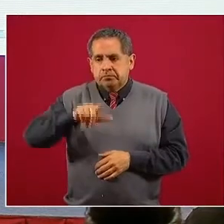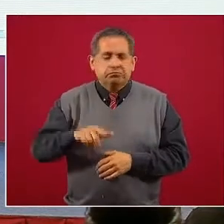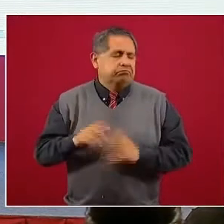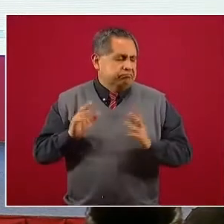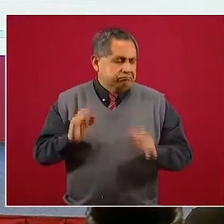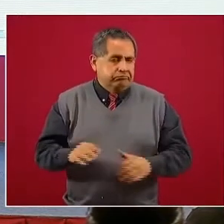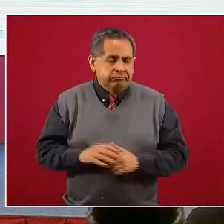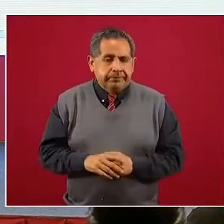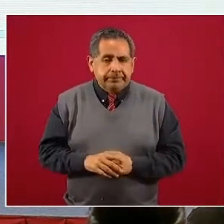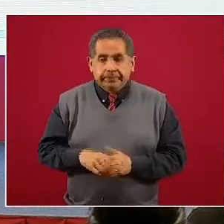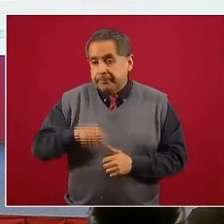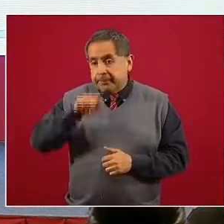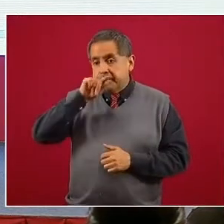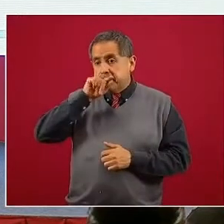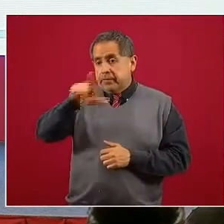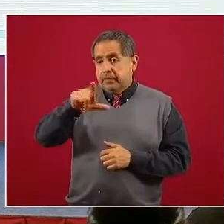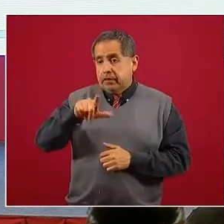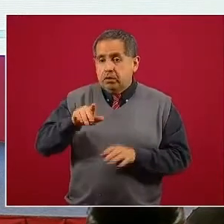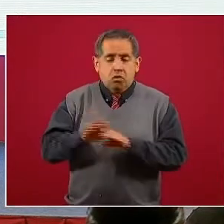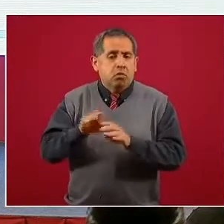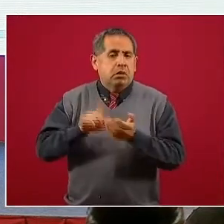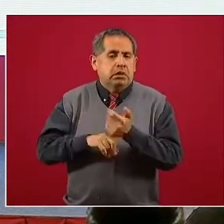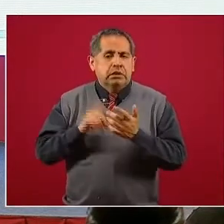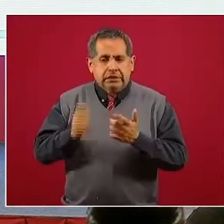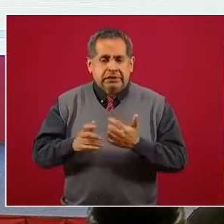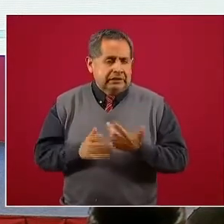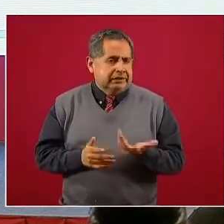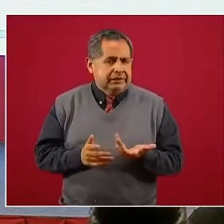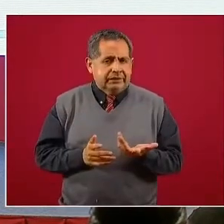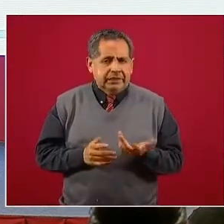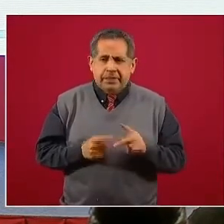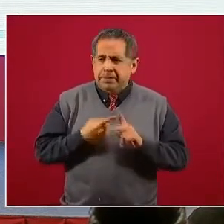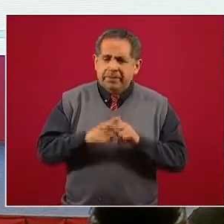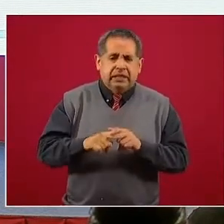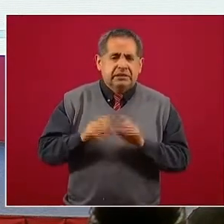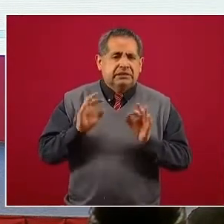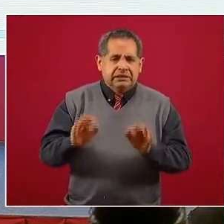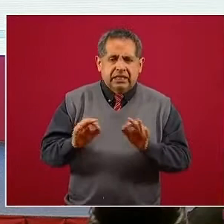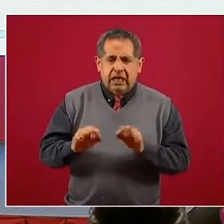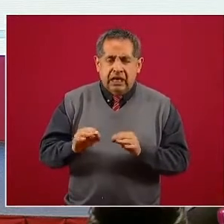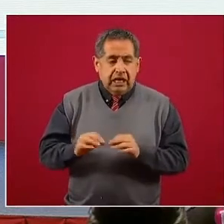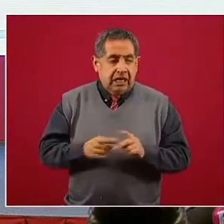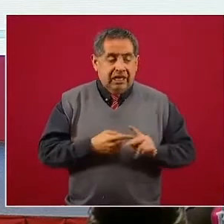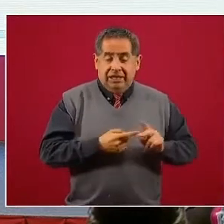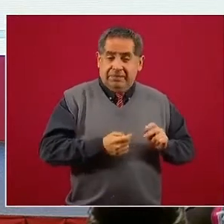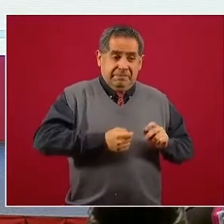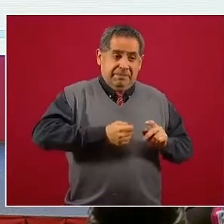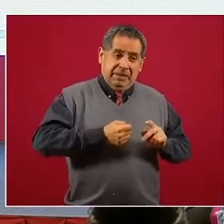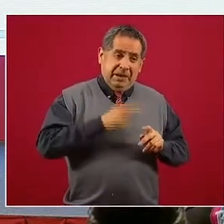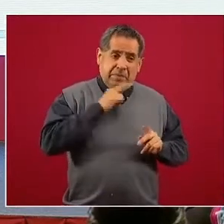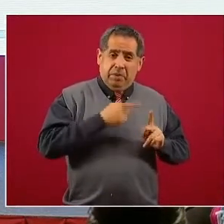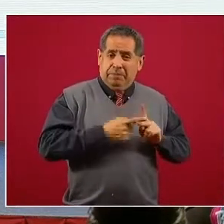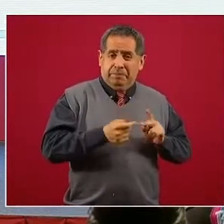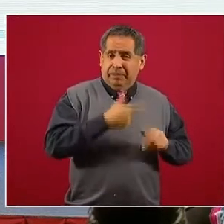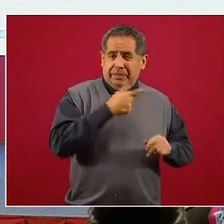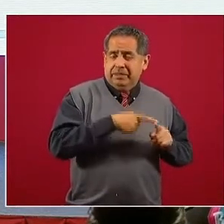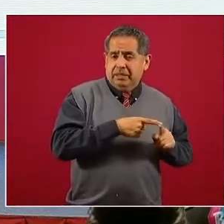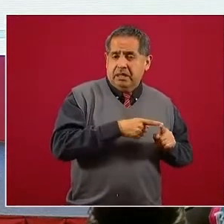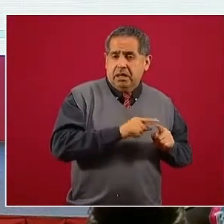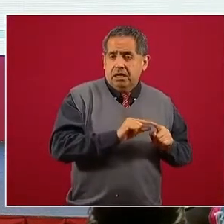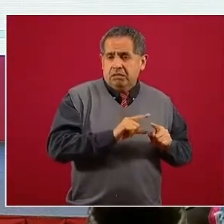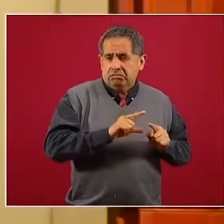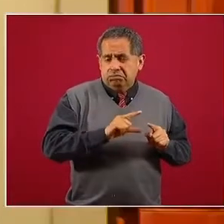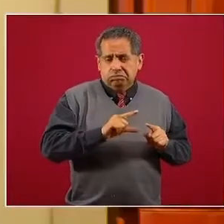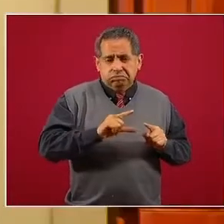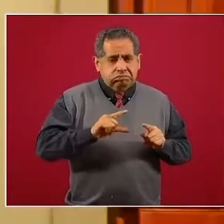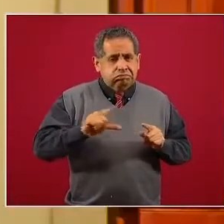Jalisco. Jalisco también inicia su transmisión de manera temprana, mantiene una transmisión bastante basal,